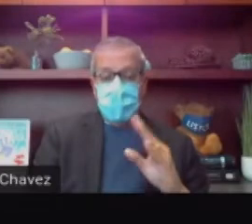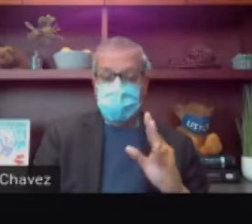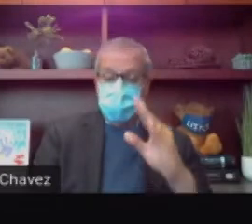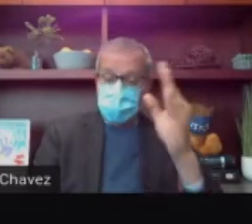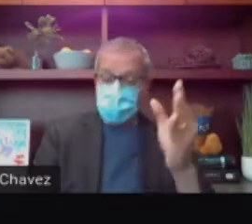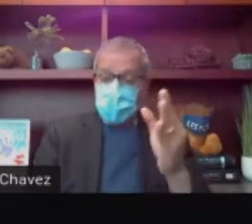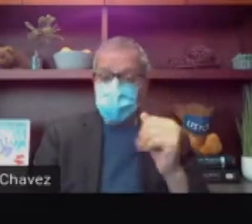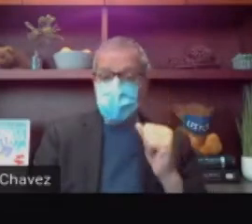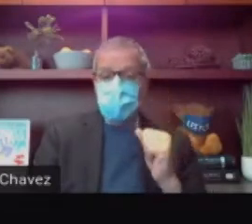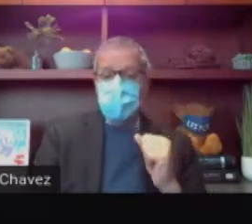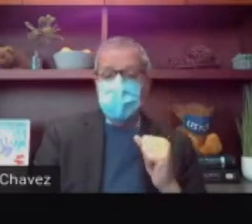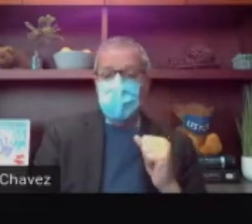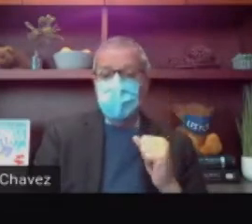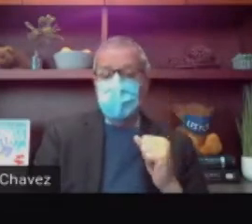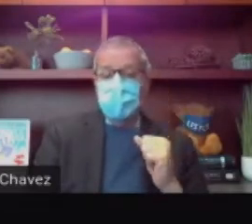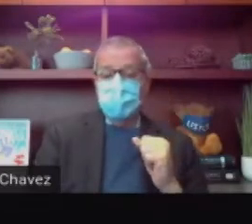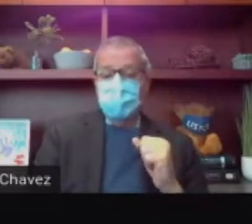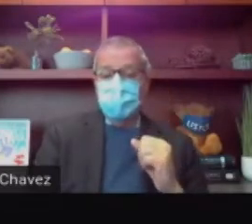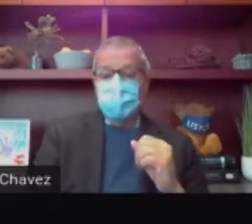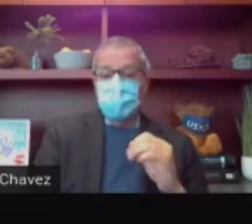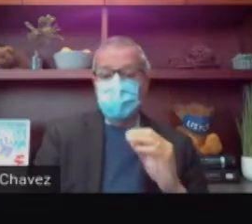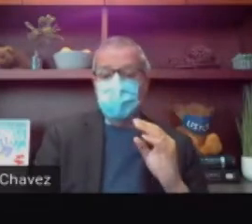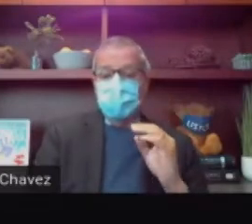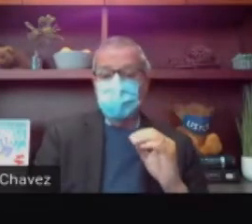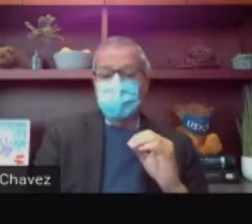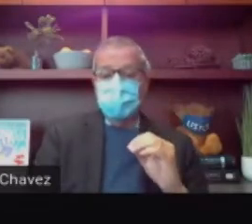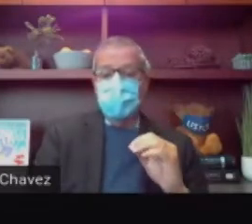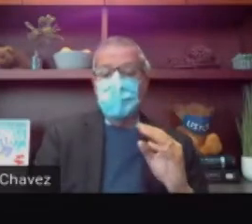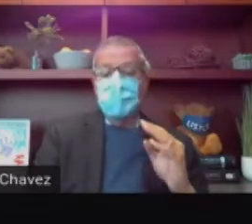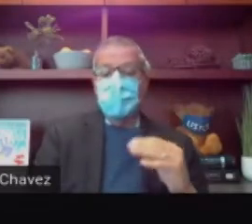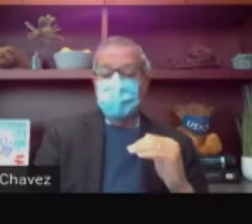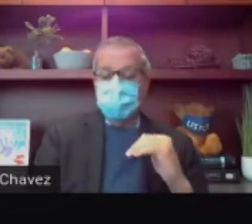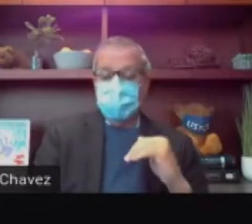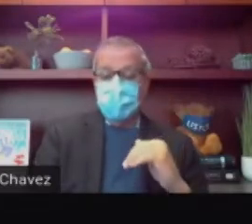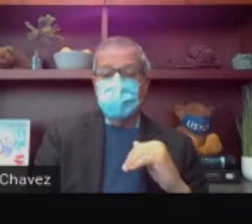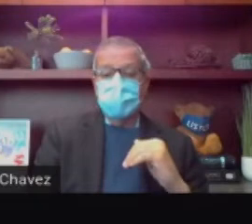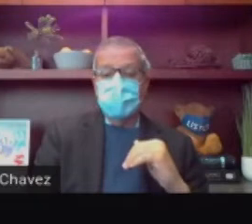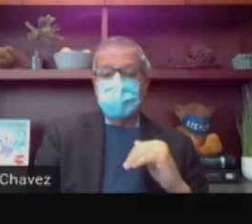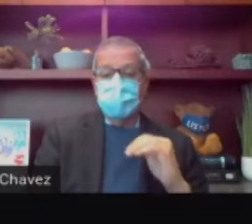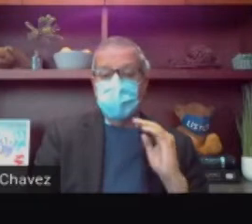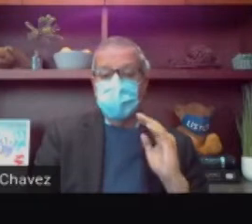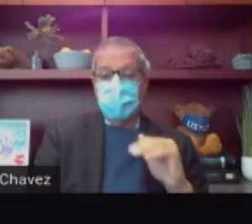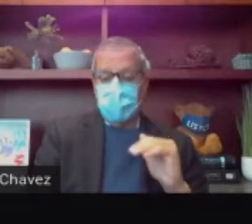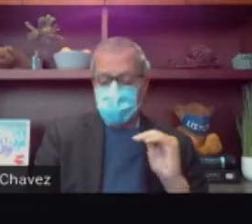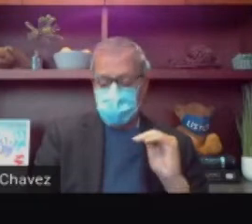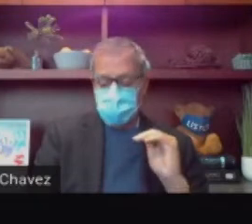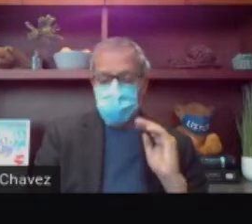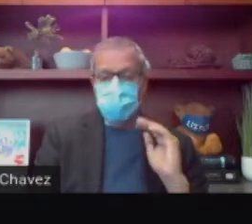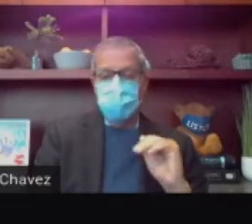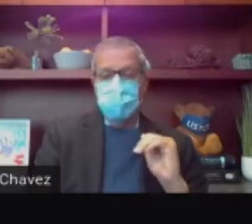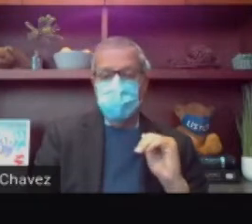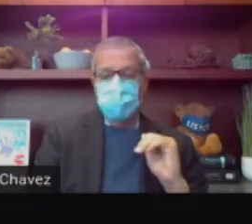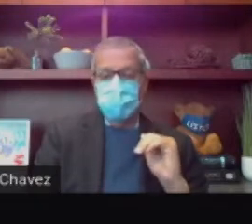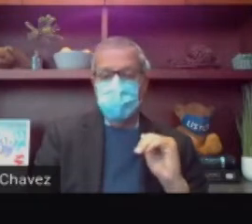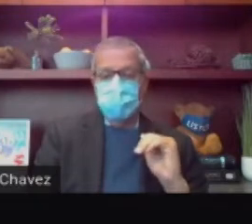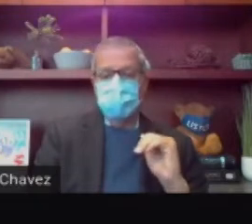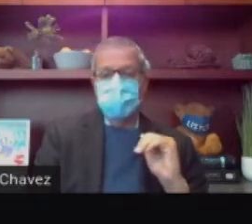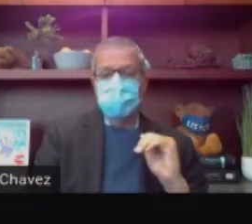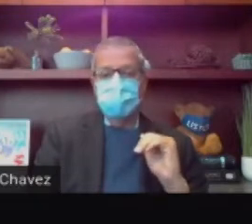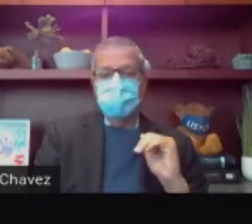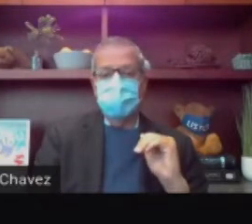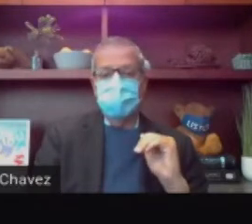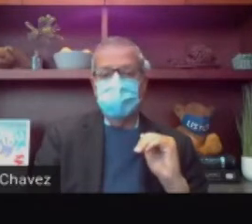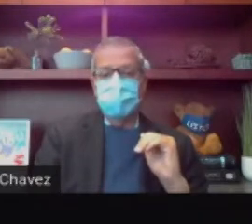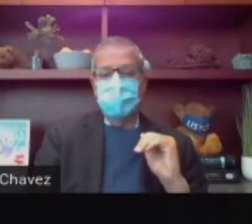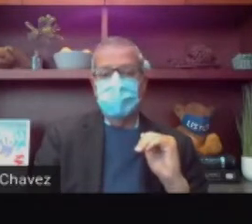minimizar las actividades de arriba, las que aumentan la exposición, y maximizar las actividades de abajo que nos aumentan el nivel de